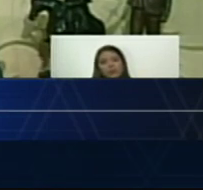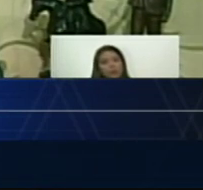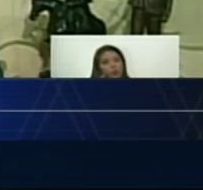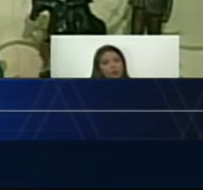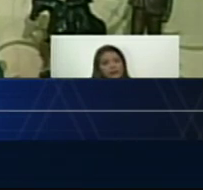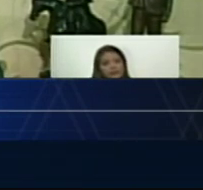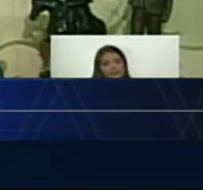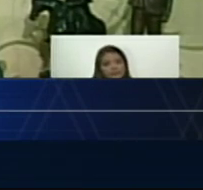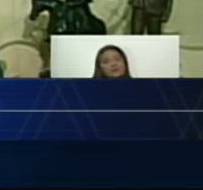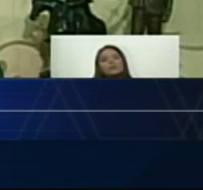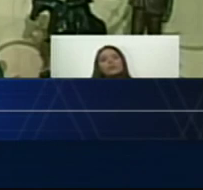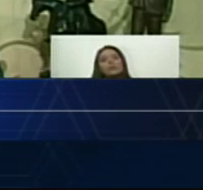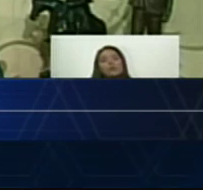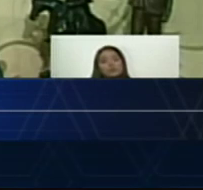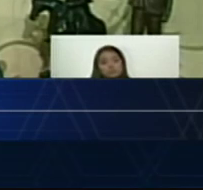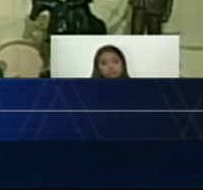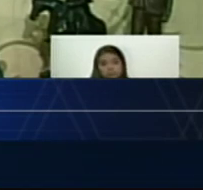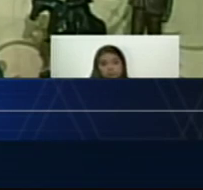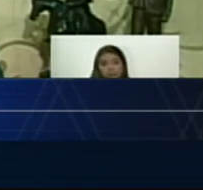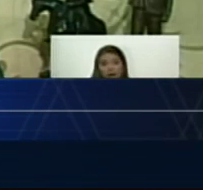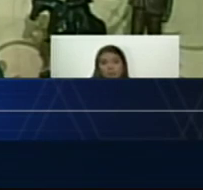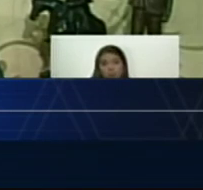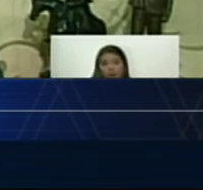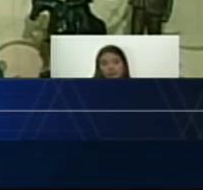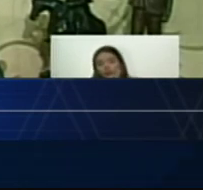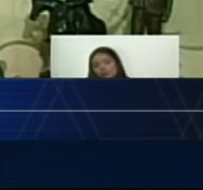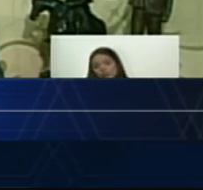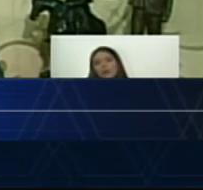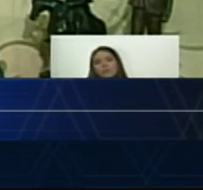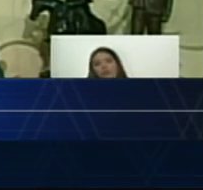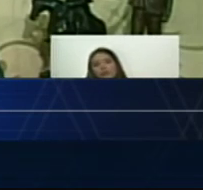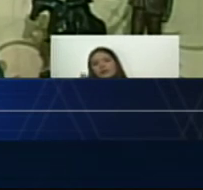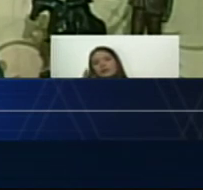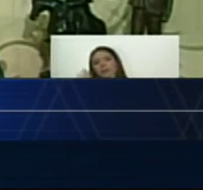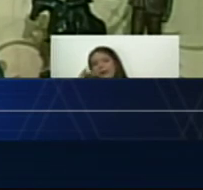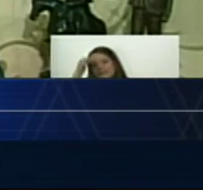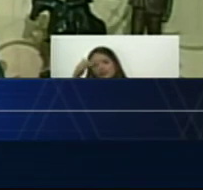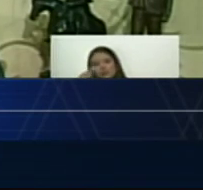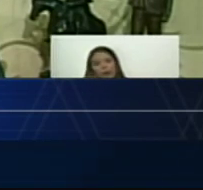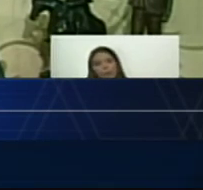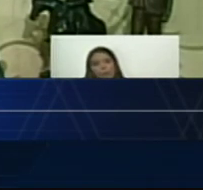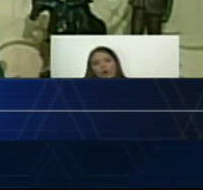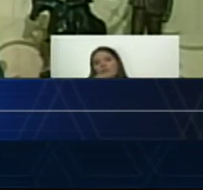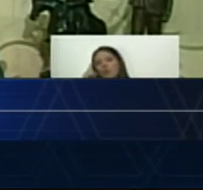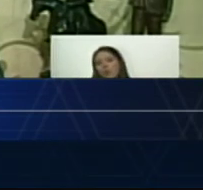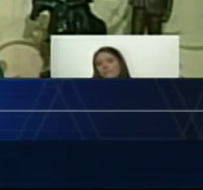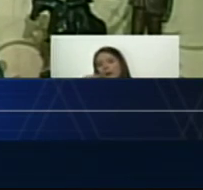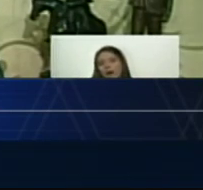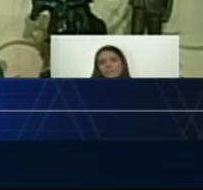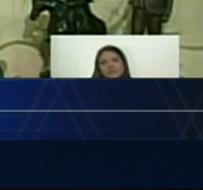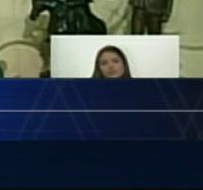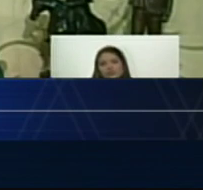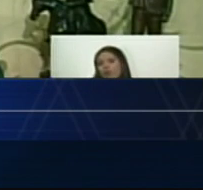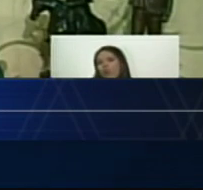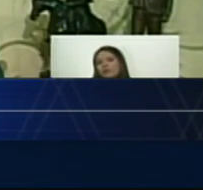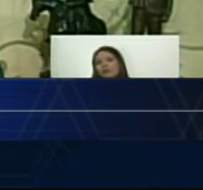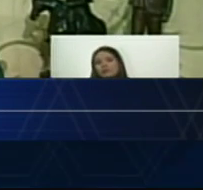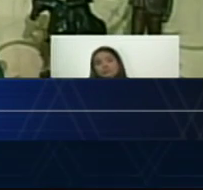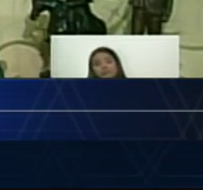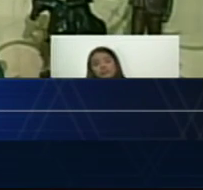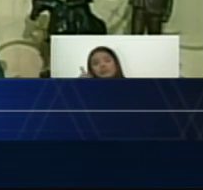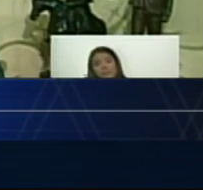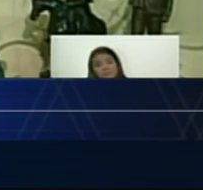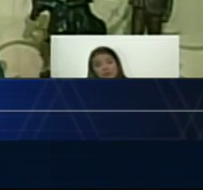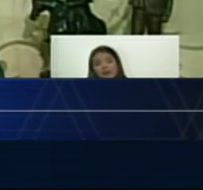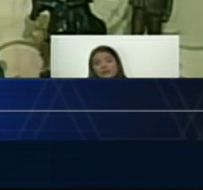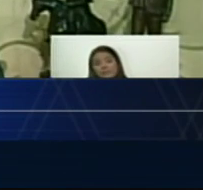de sufragar la inversión que asegure la continuidad de las misiones sociales para el pueblo venezolano, el financiamiento de la recuperación